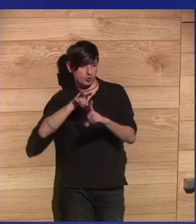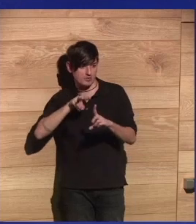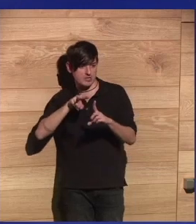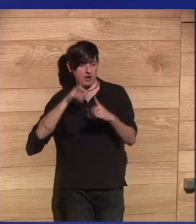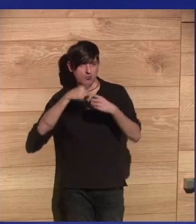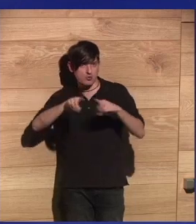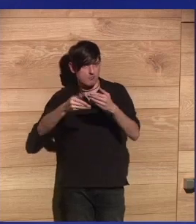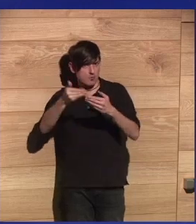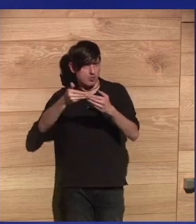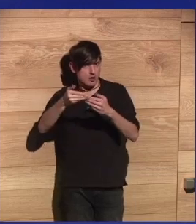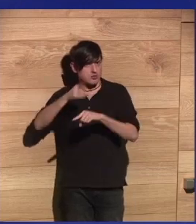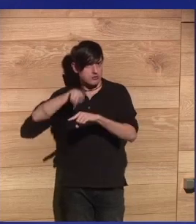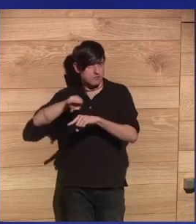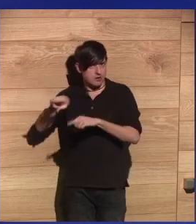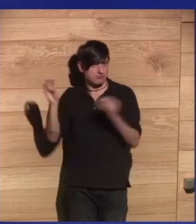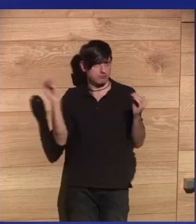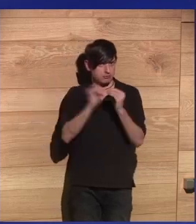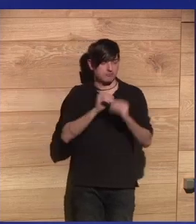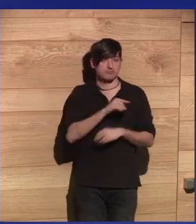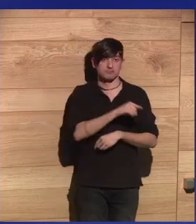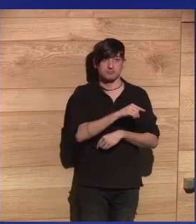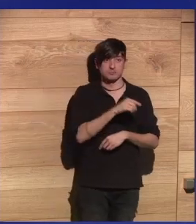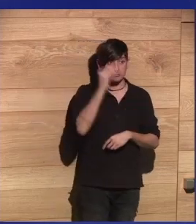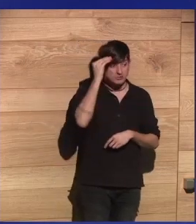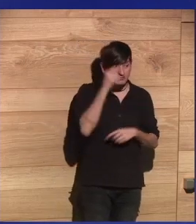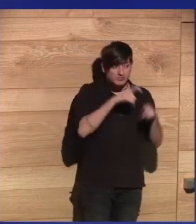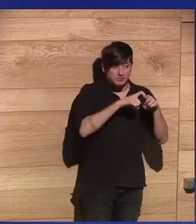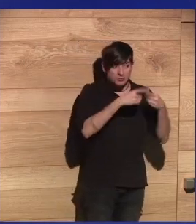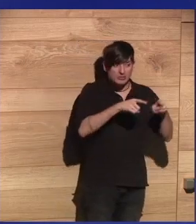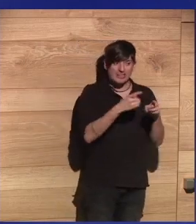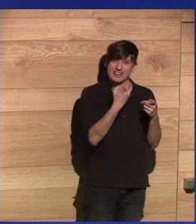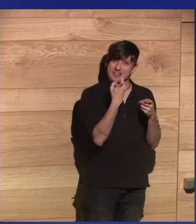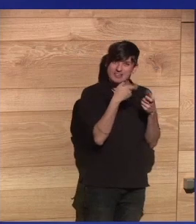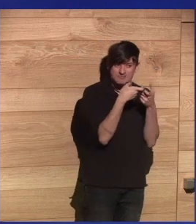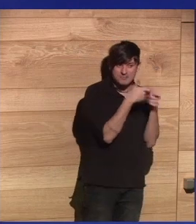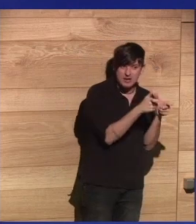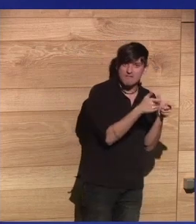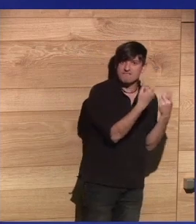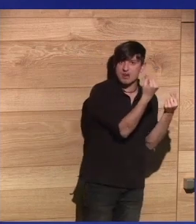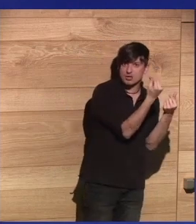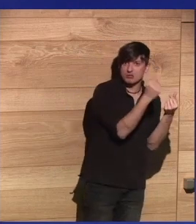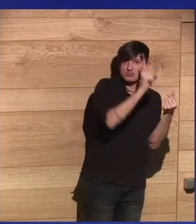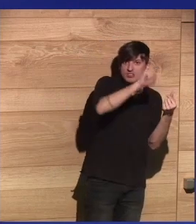Yo personalmente creo que esta música requiere un lado flamenco, pero también algo más